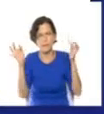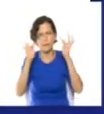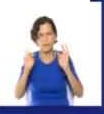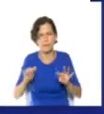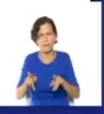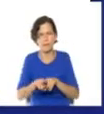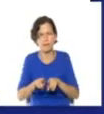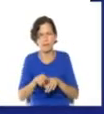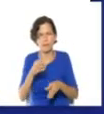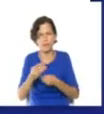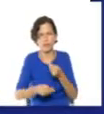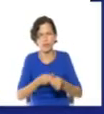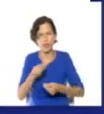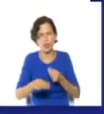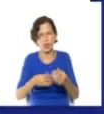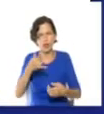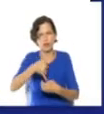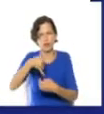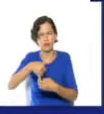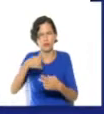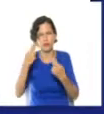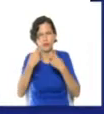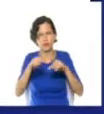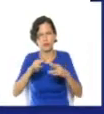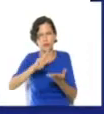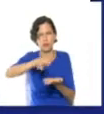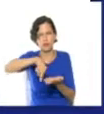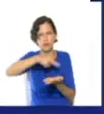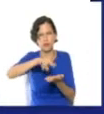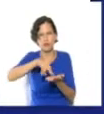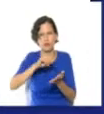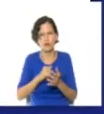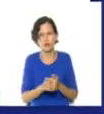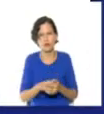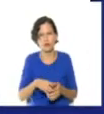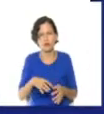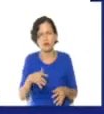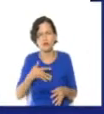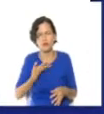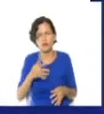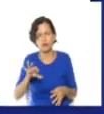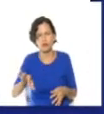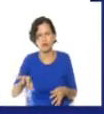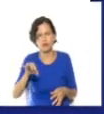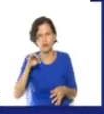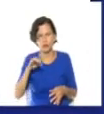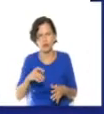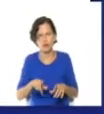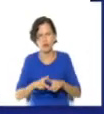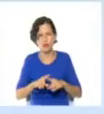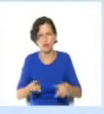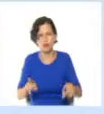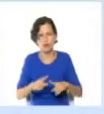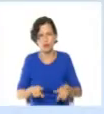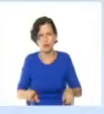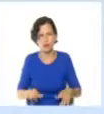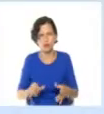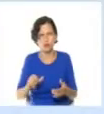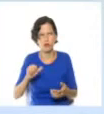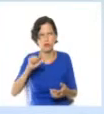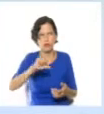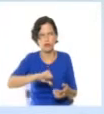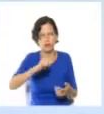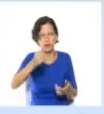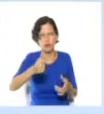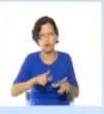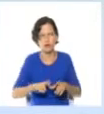similar a como se hace una elección a nivel nacional desde el poder electoral. Podemos elegir rectores, podemos elegir observadores y entonces elegir